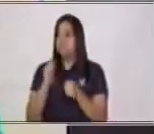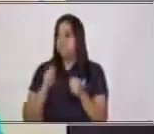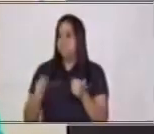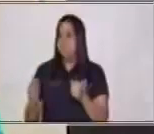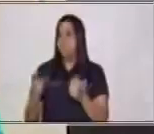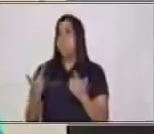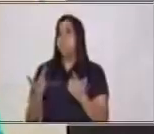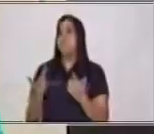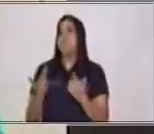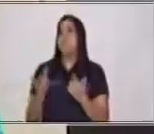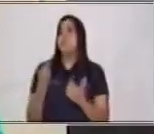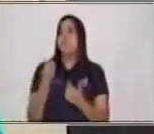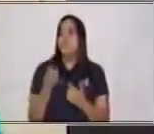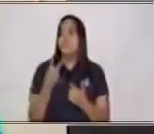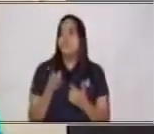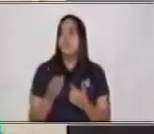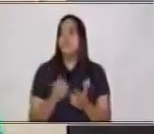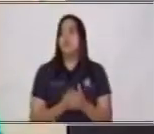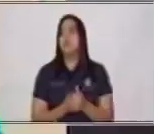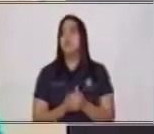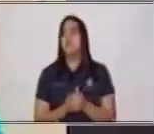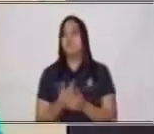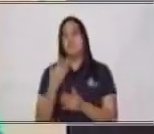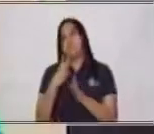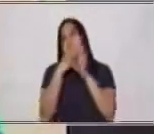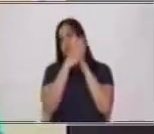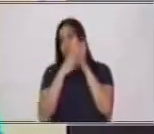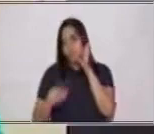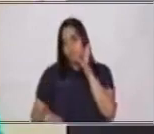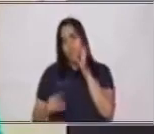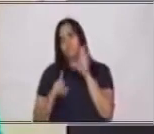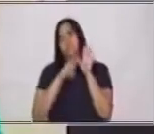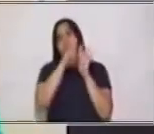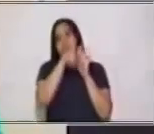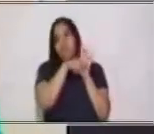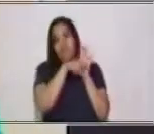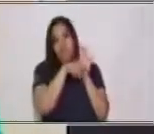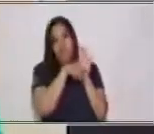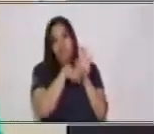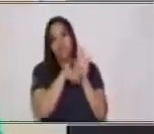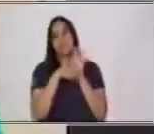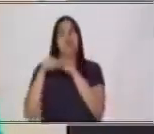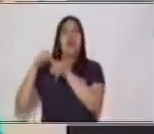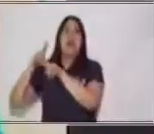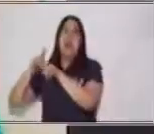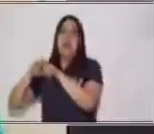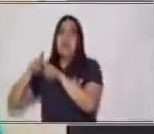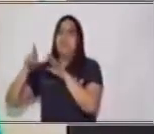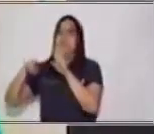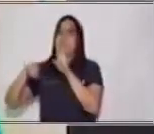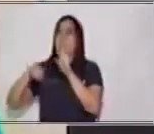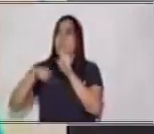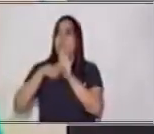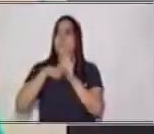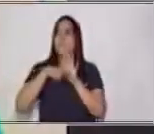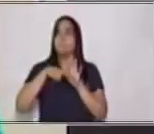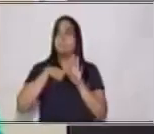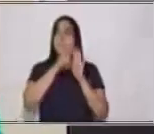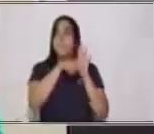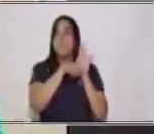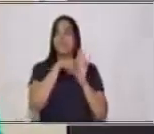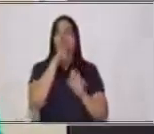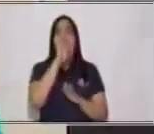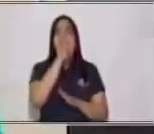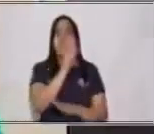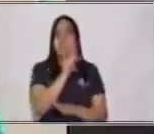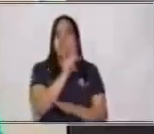y escribimos nuevamente. Primero la resta de nuestras raíces cúbicas. Y ahora vamos a desarrollar las